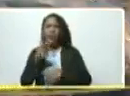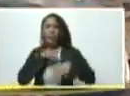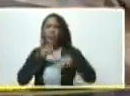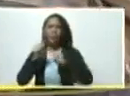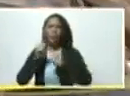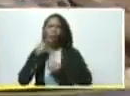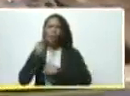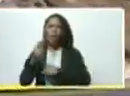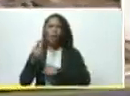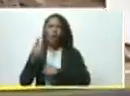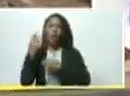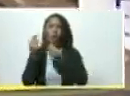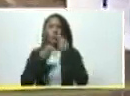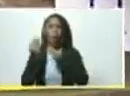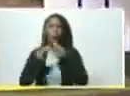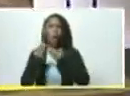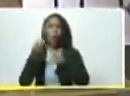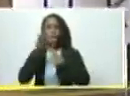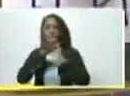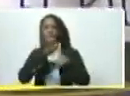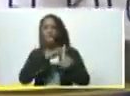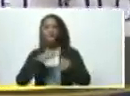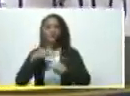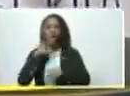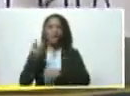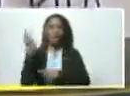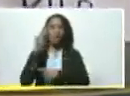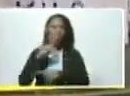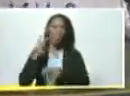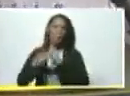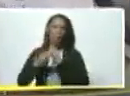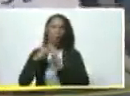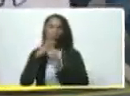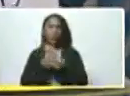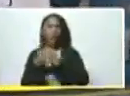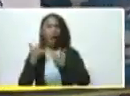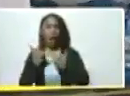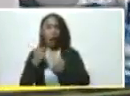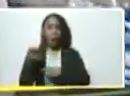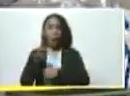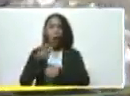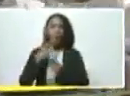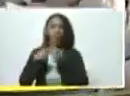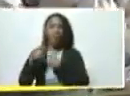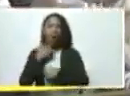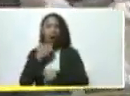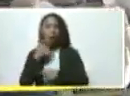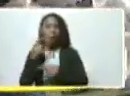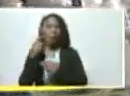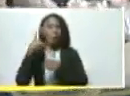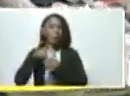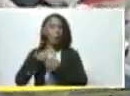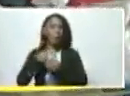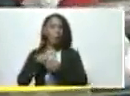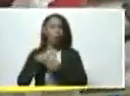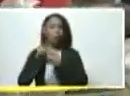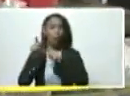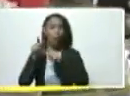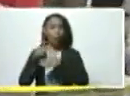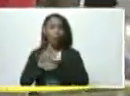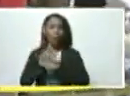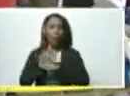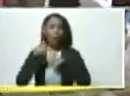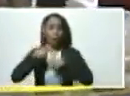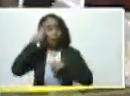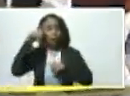que nos declaró como amenaza inusual y extraordinaria, ahora nos busca para ver si le podemos vender alguito de petróleo. De esa madera está hecho